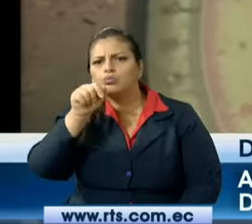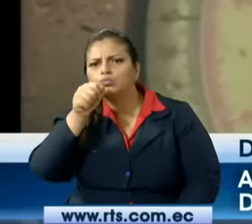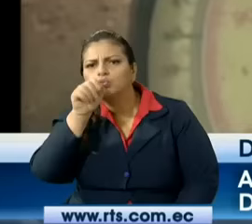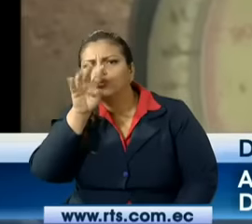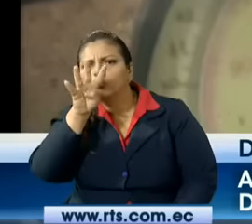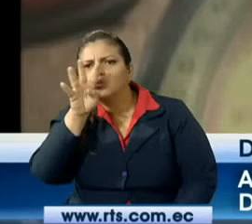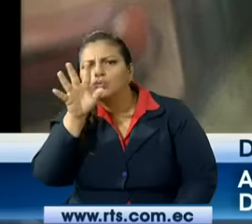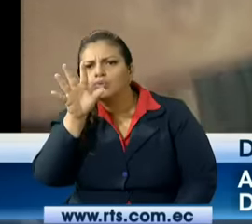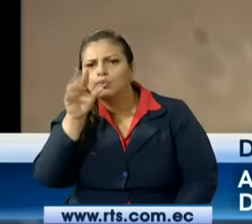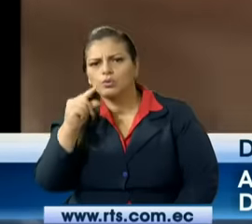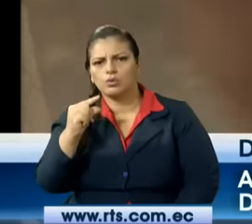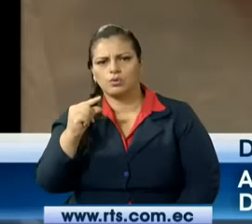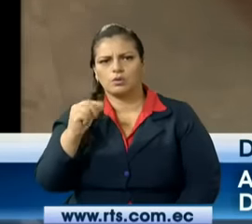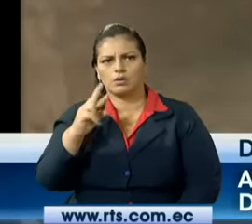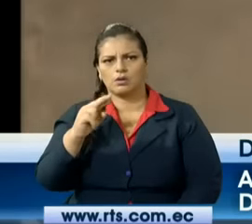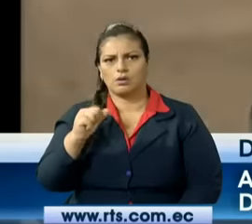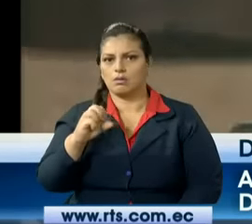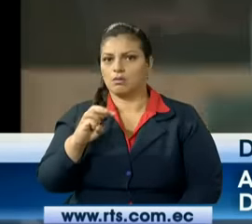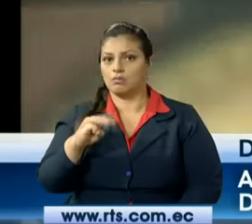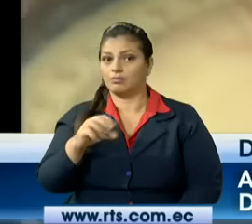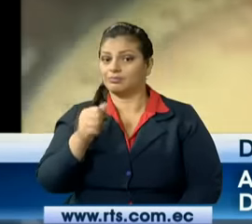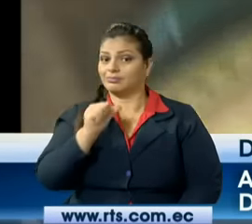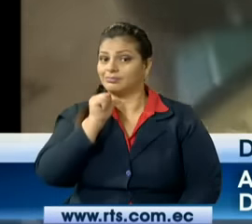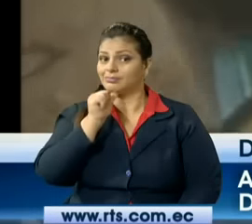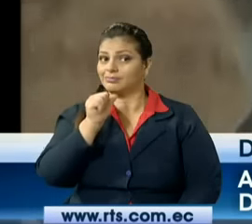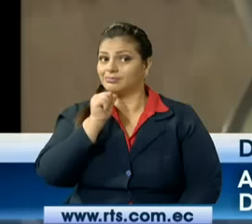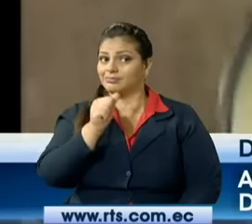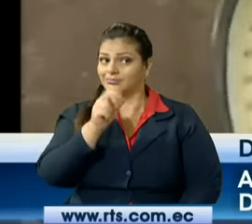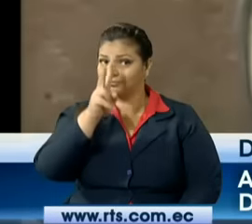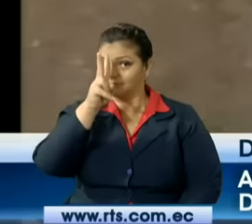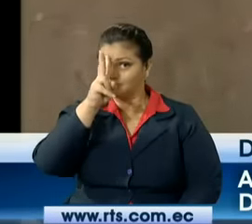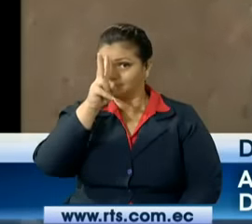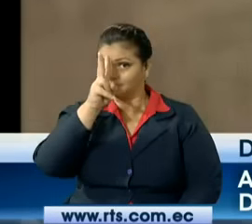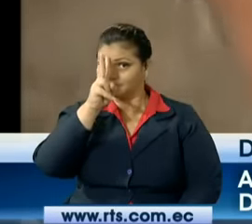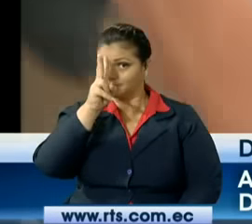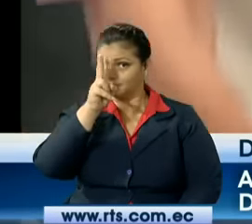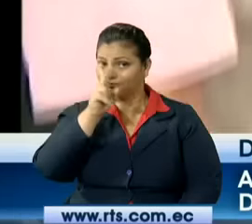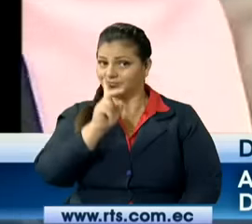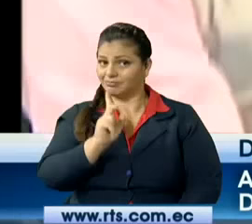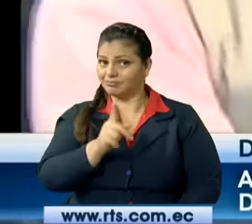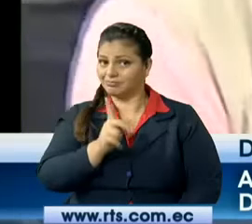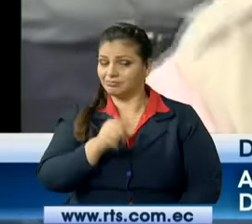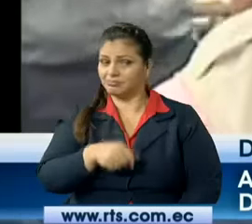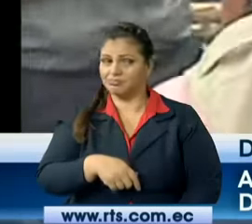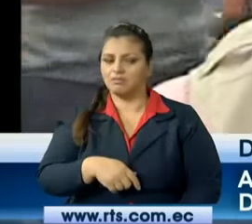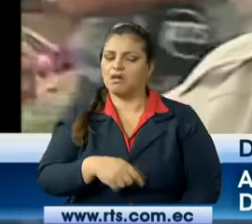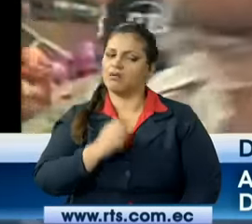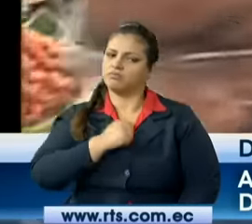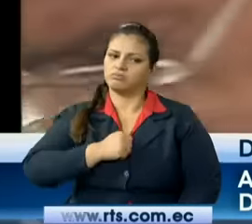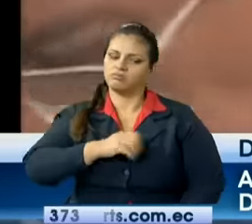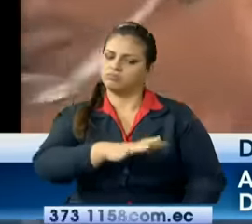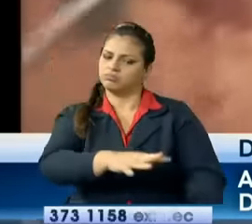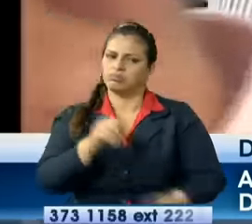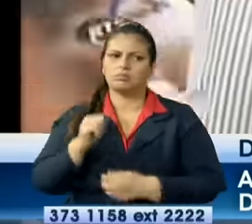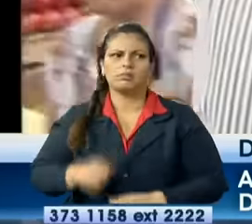1 libra y 45. Por ahí, no las 2 libras completas. Por eso se la decomisa y se destruye. Madrecita, ¿qué